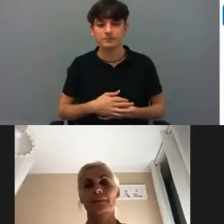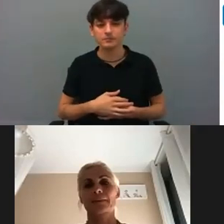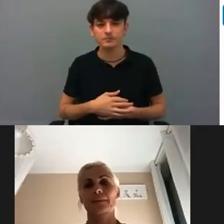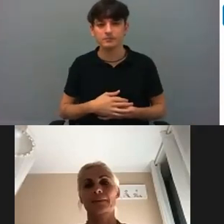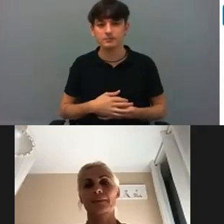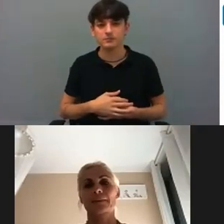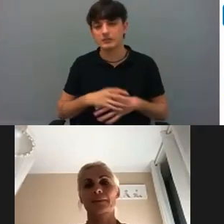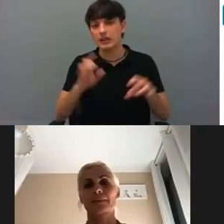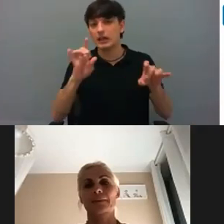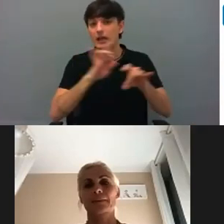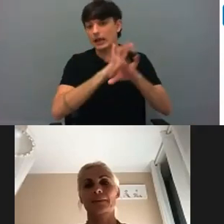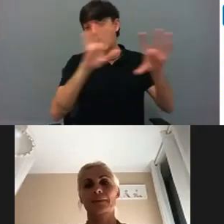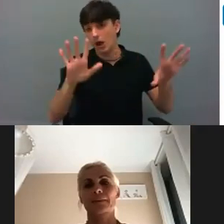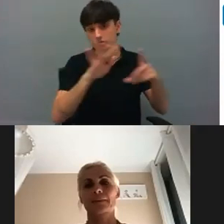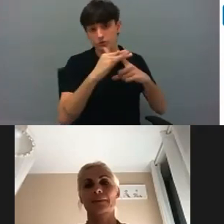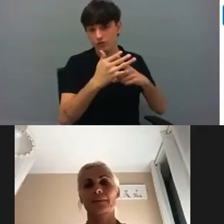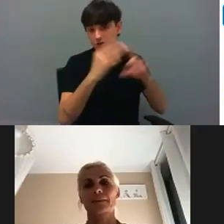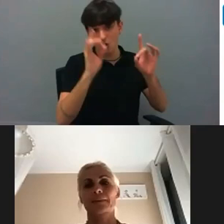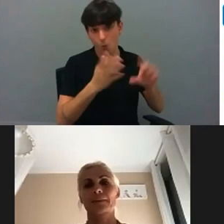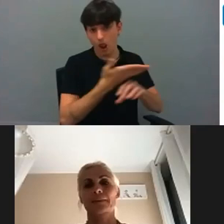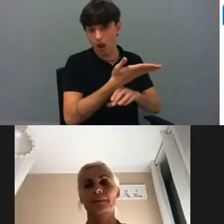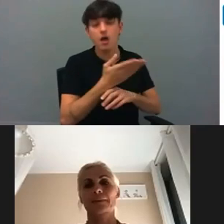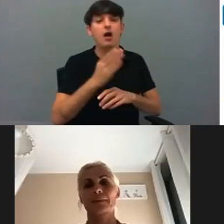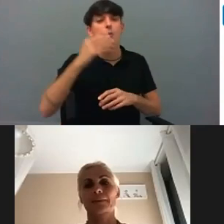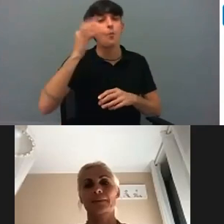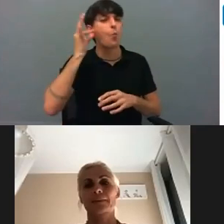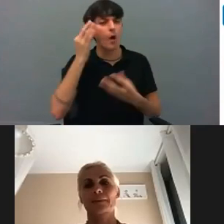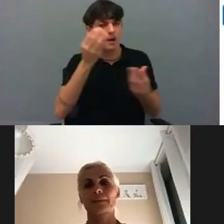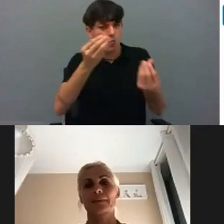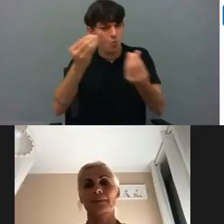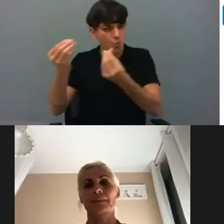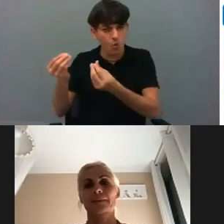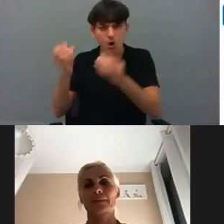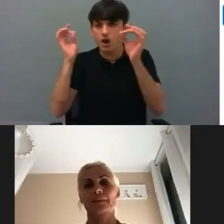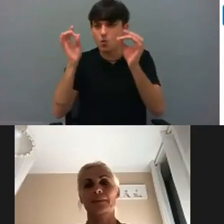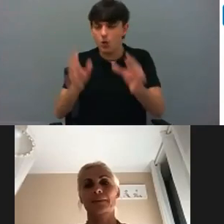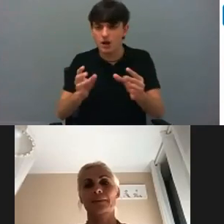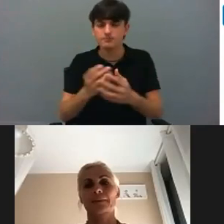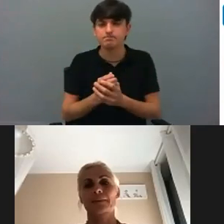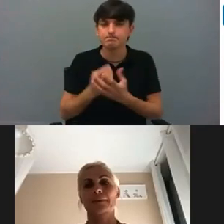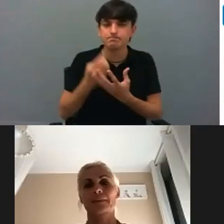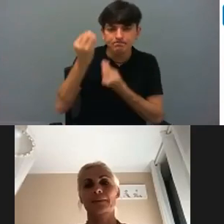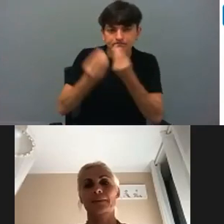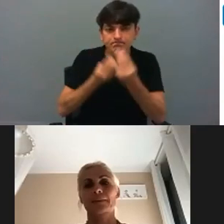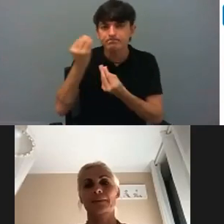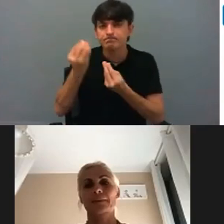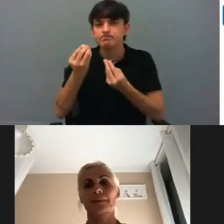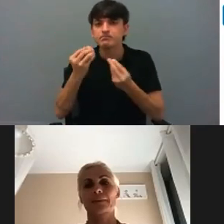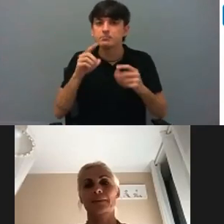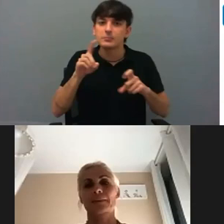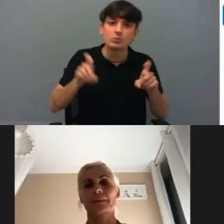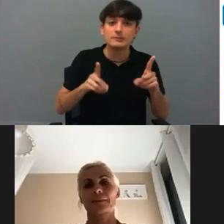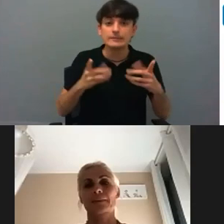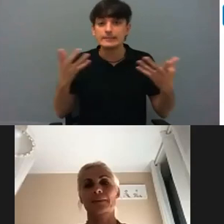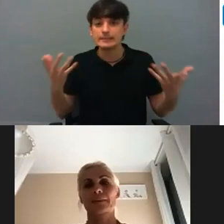Está claro que situaciones como la tuya o como la de muchísimas mujeres nos encontramos entre los dilemas, dilemas entre renuncias